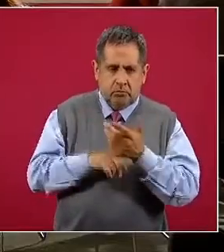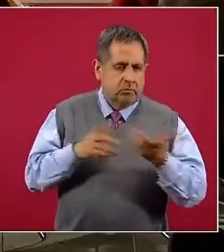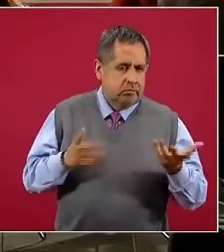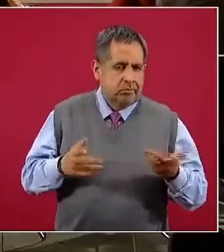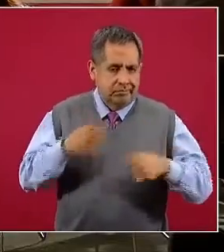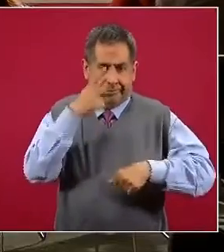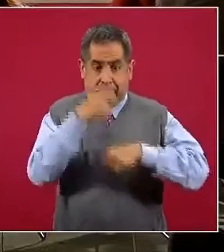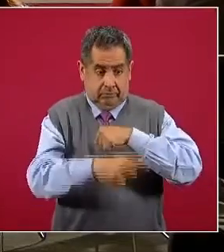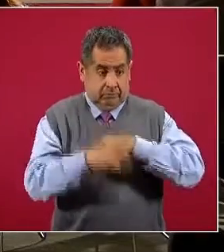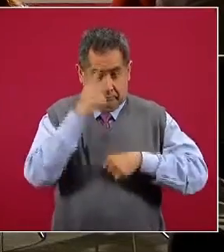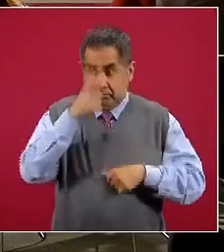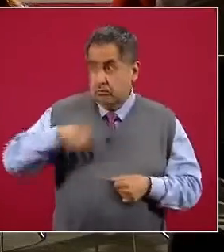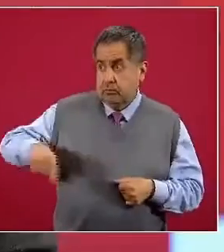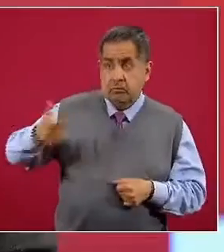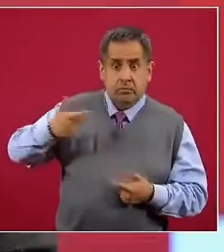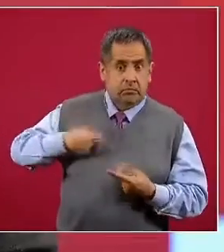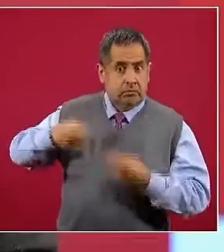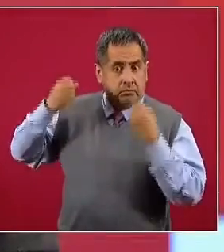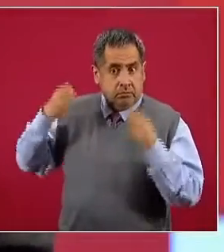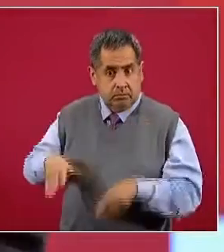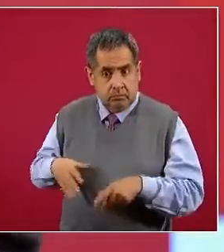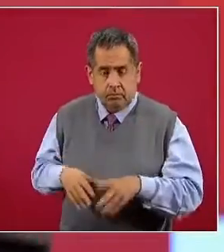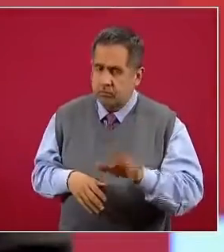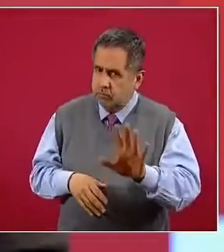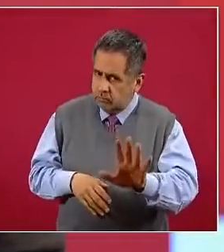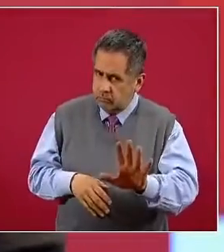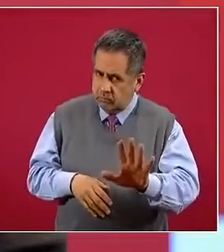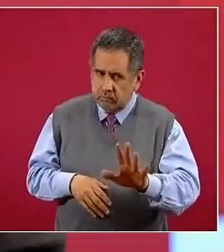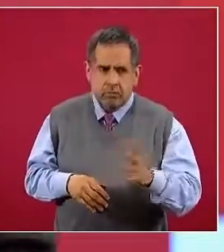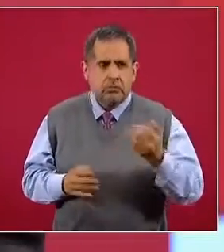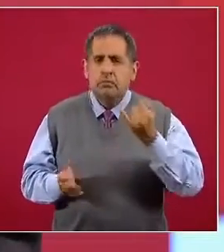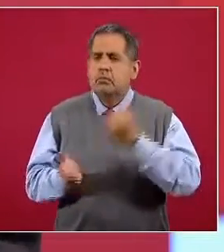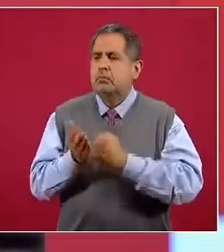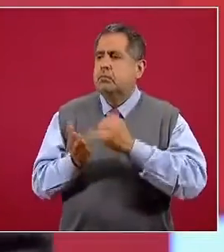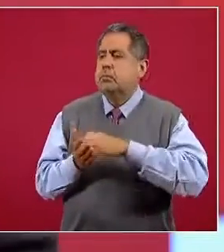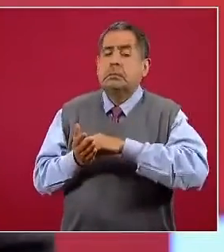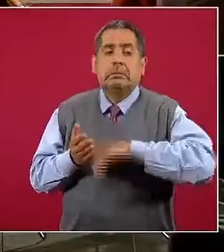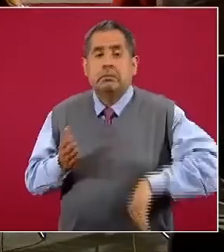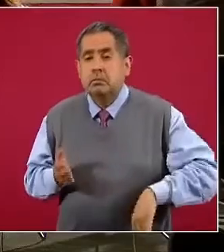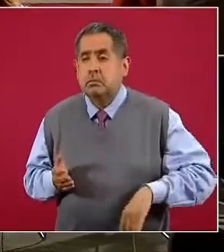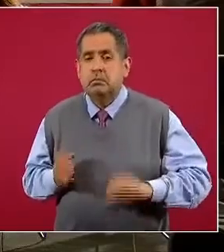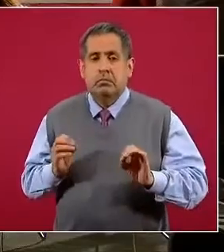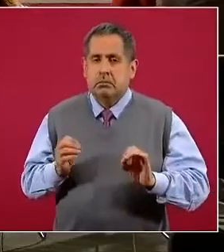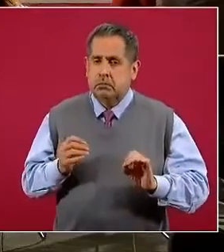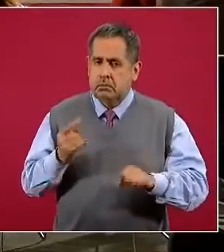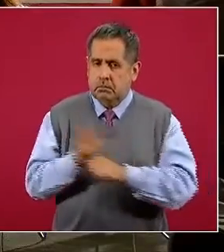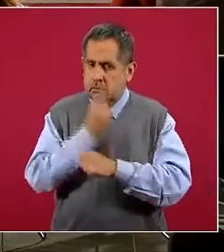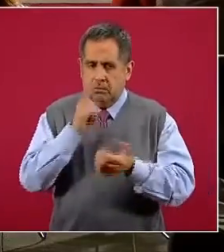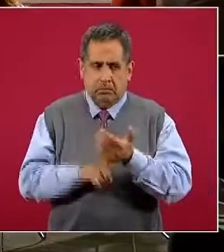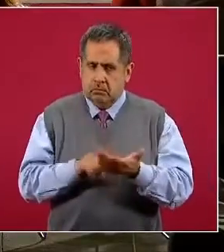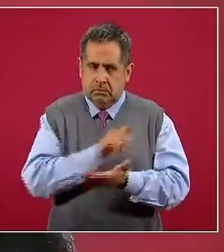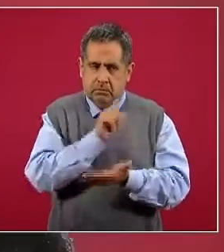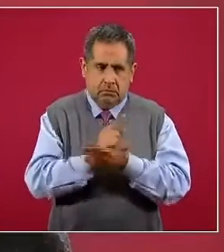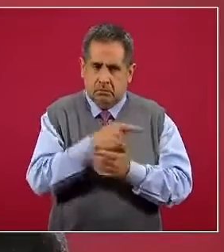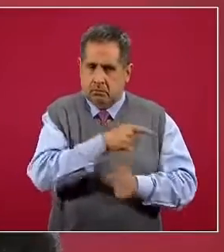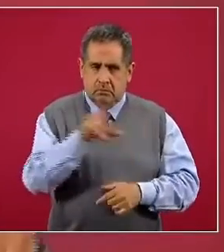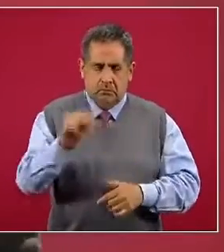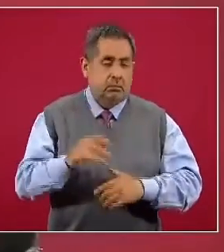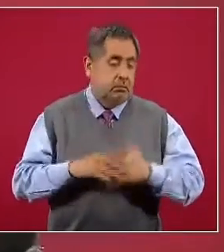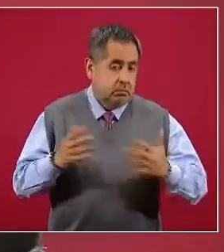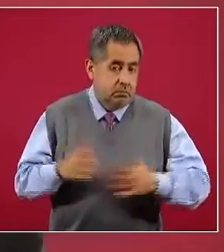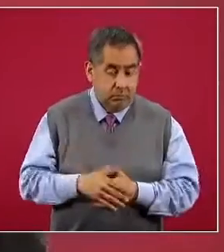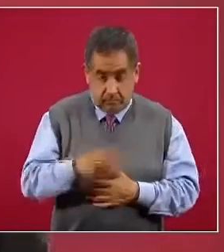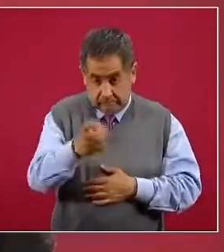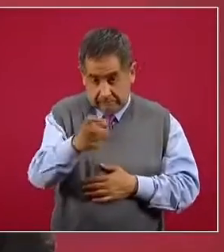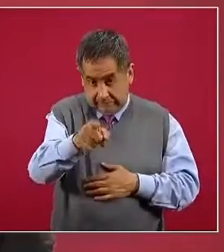daño al patrimonio de la nación en la medida de deducciones de impuestos que no se justifican de acuerdo a las leyes vigentes. Entonces, este